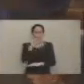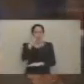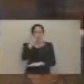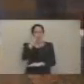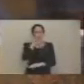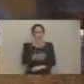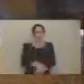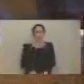Gracias.